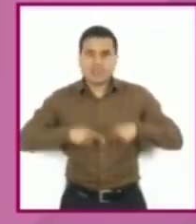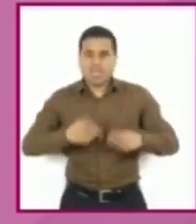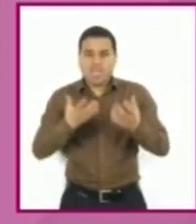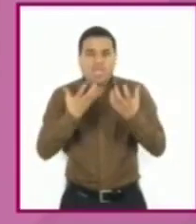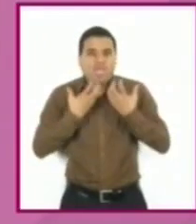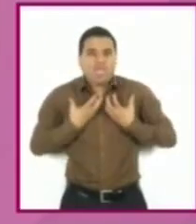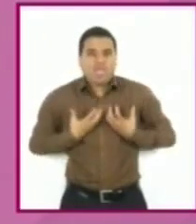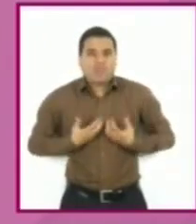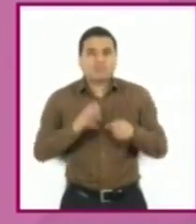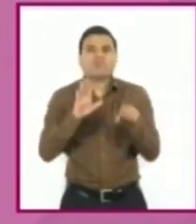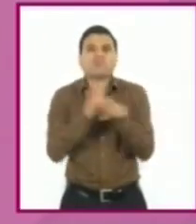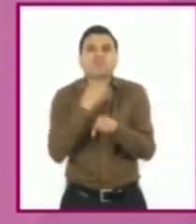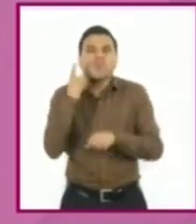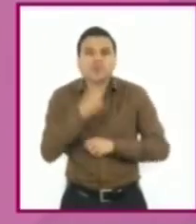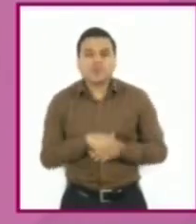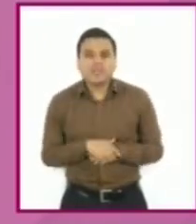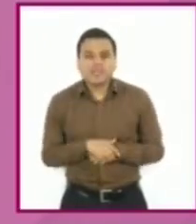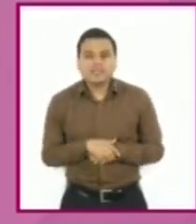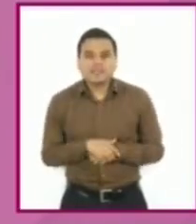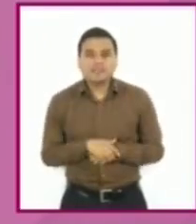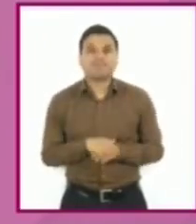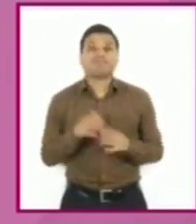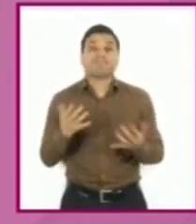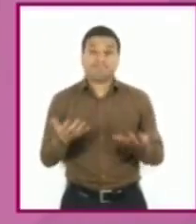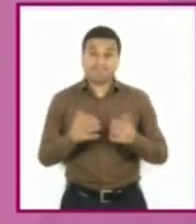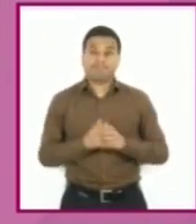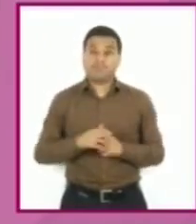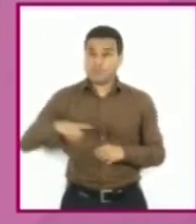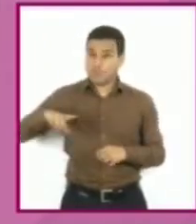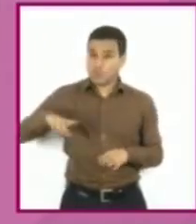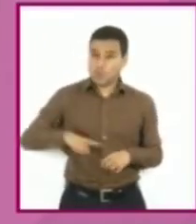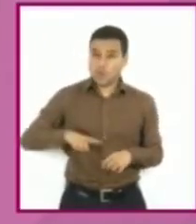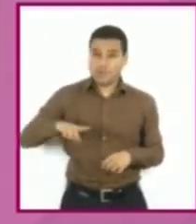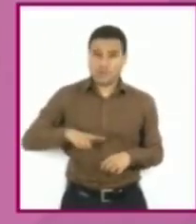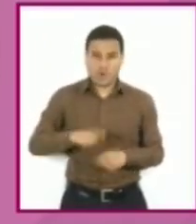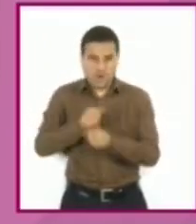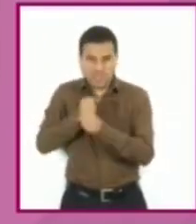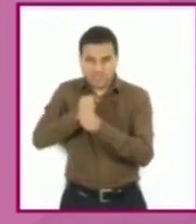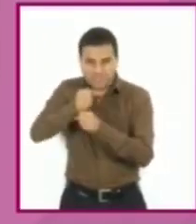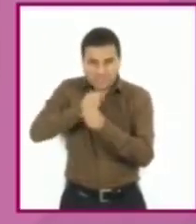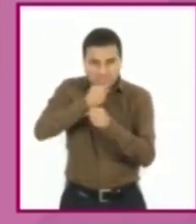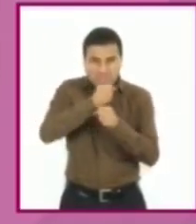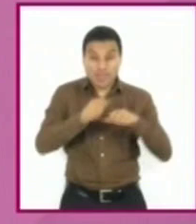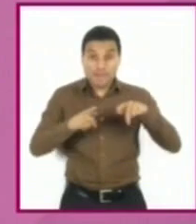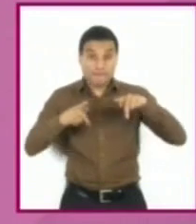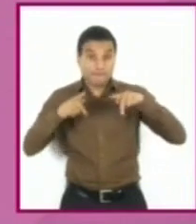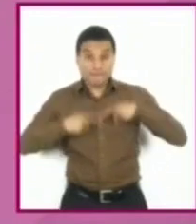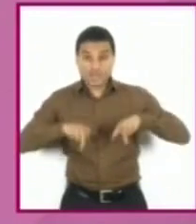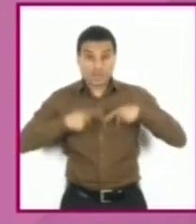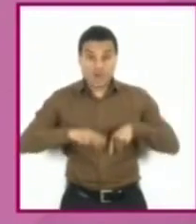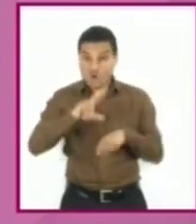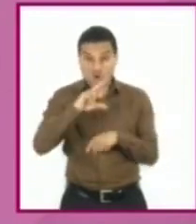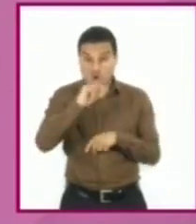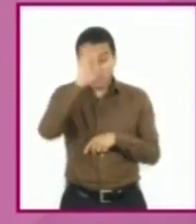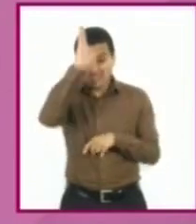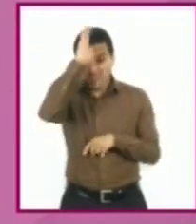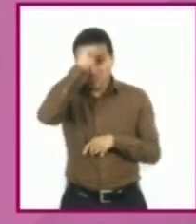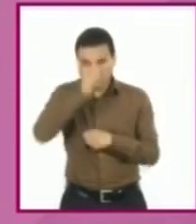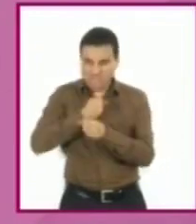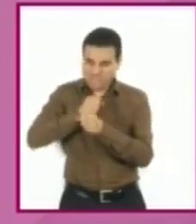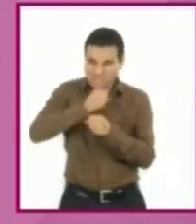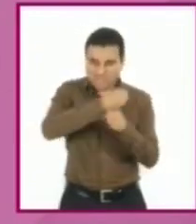producto de la brutal represión que ejerció el Estado en contra de todo aquel que no estuviera de acuerdo con el nuevo